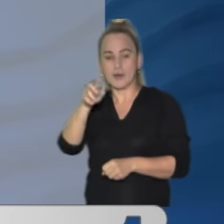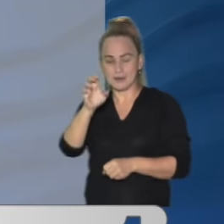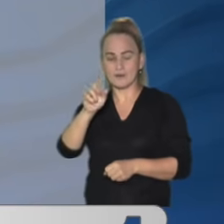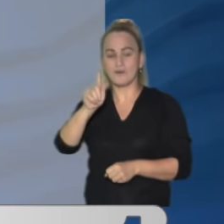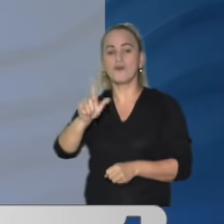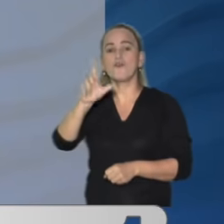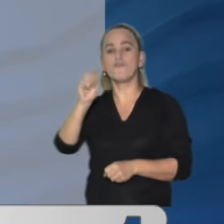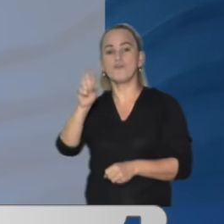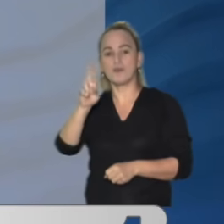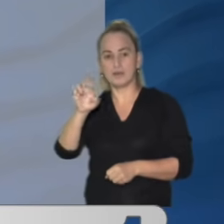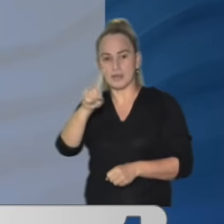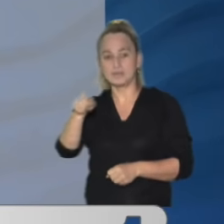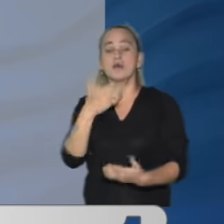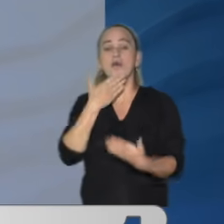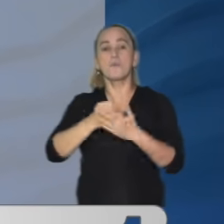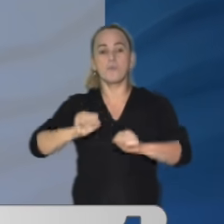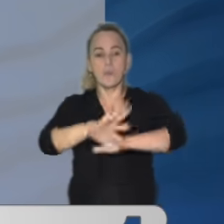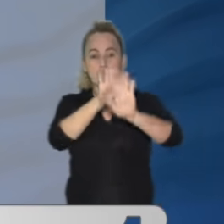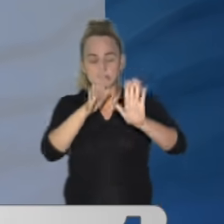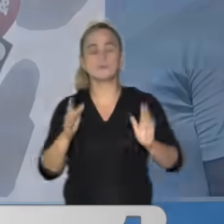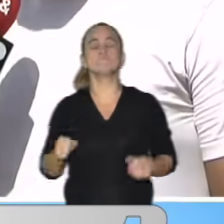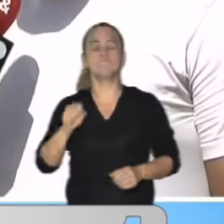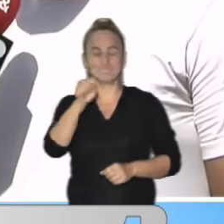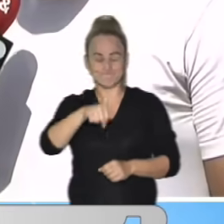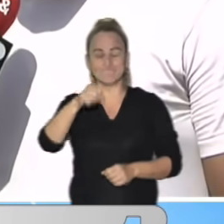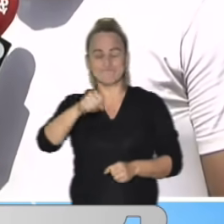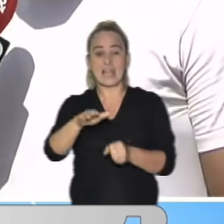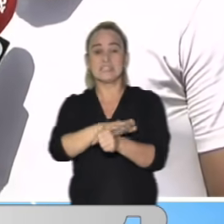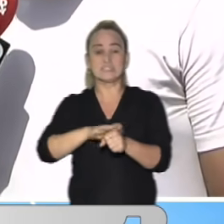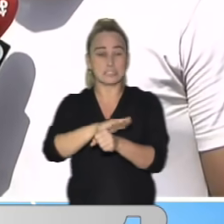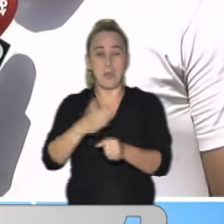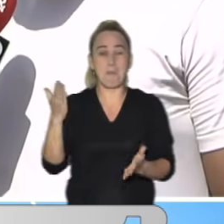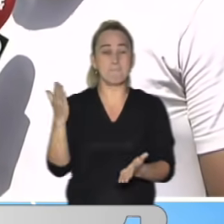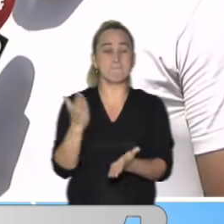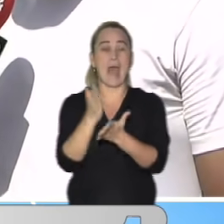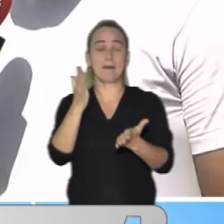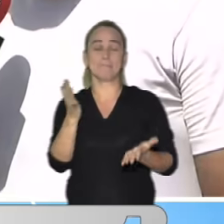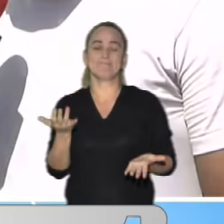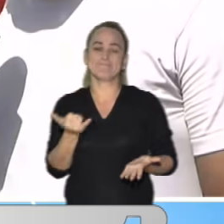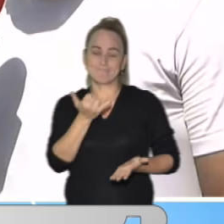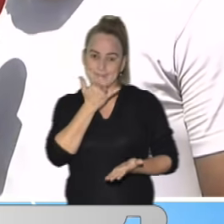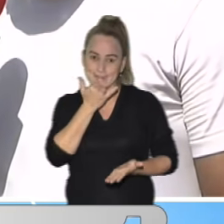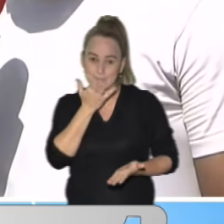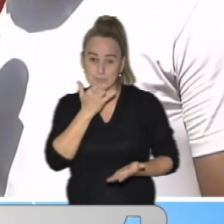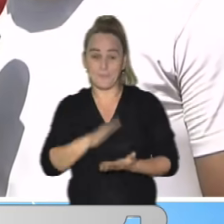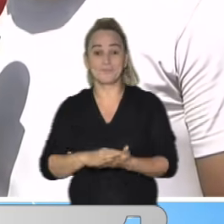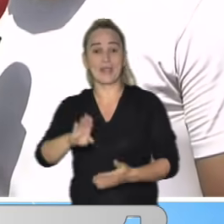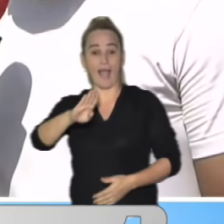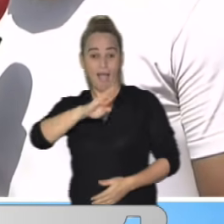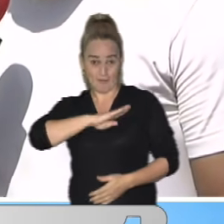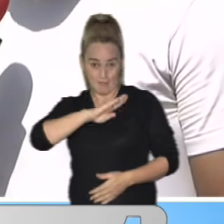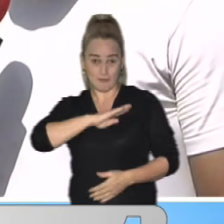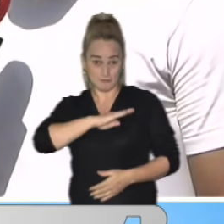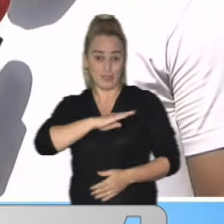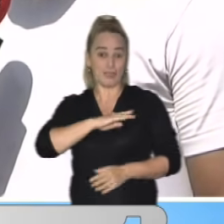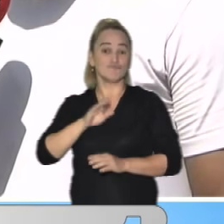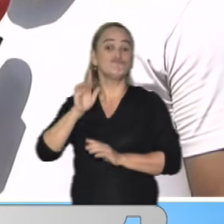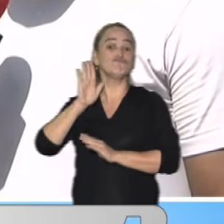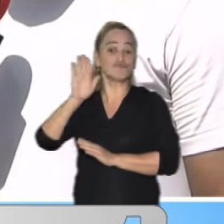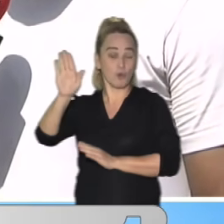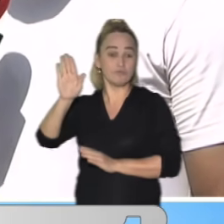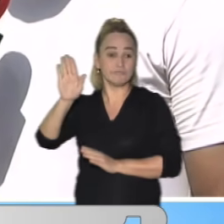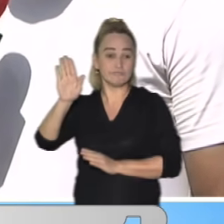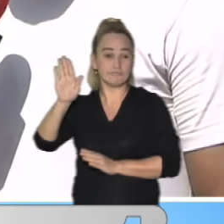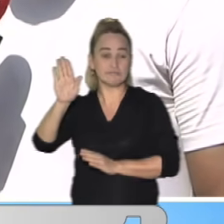días. Bueno, esto se ha desatado por un mal manejo que le ha dado la administración a este